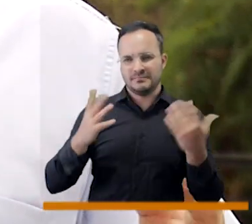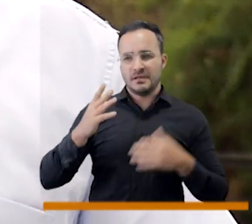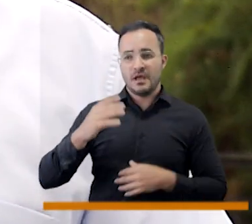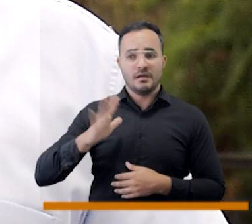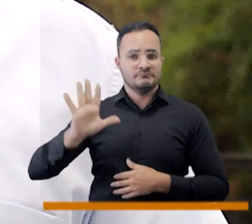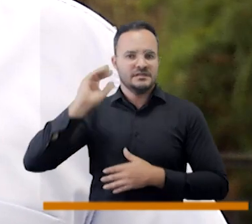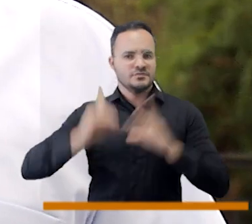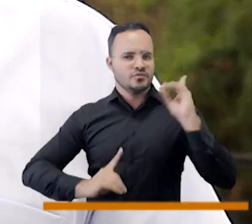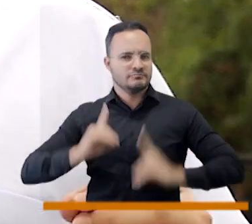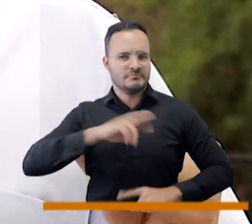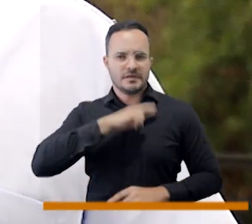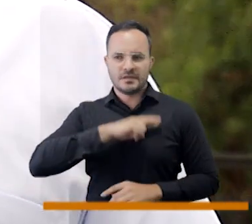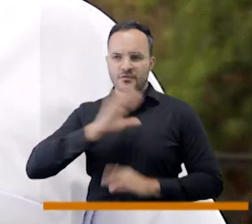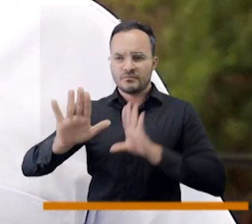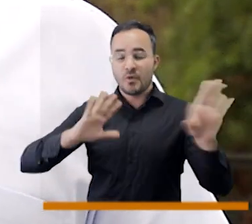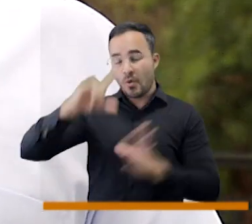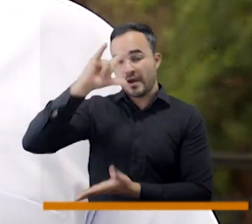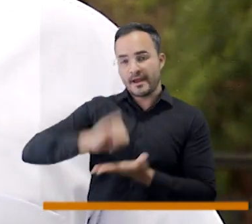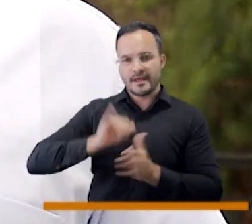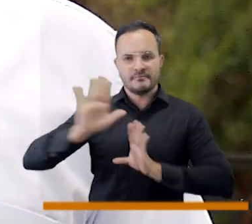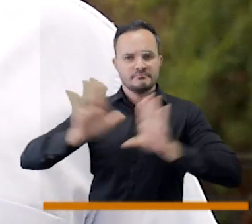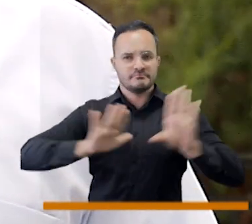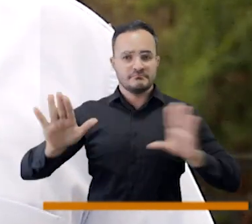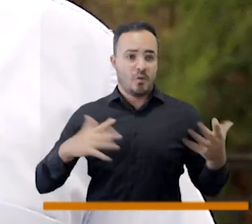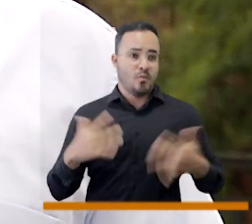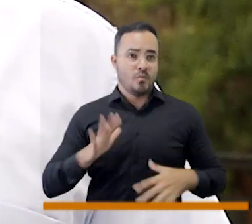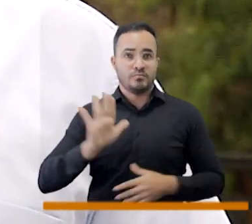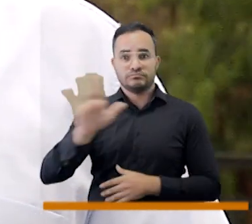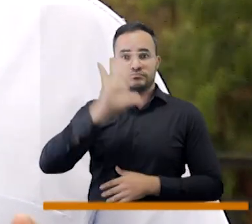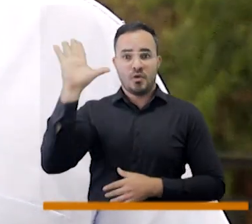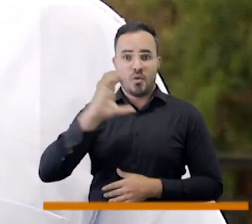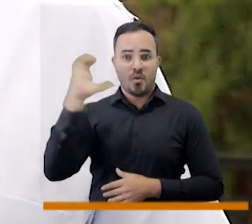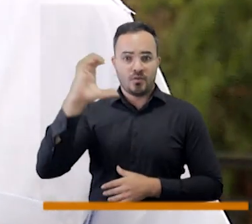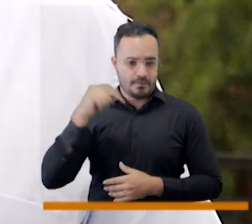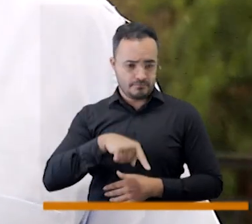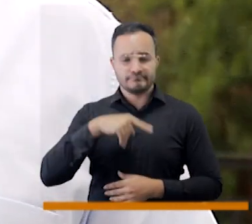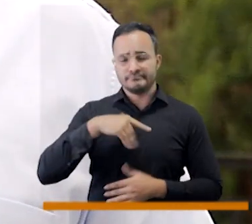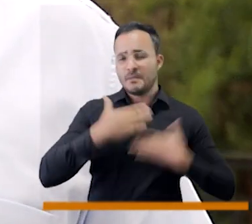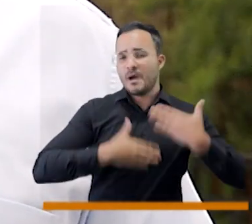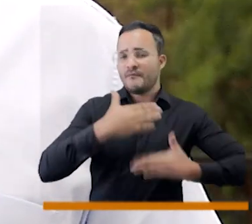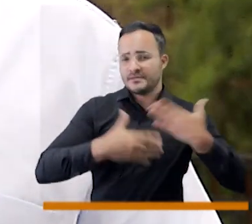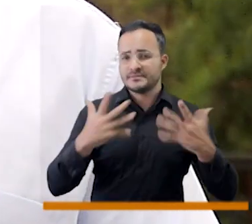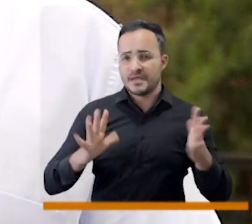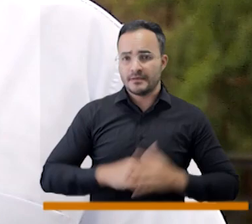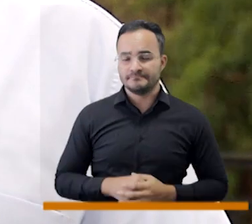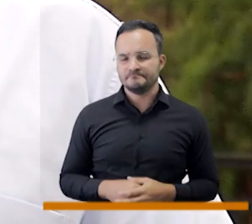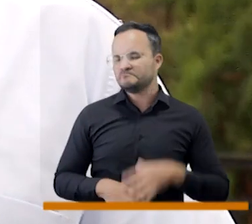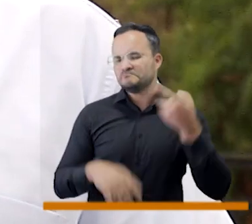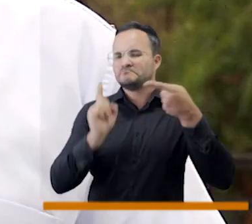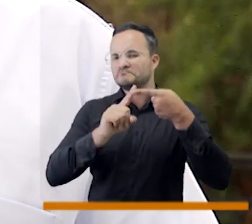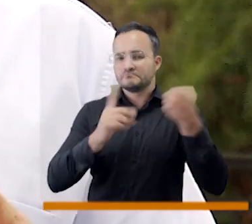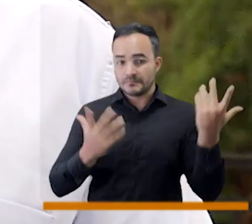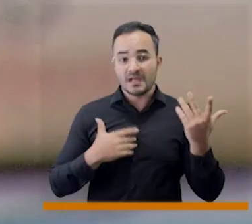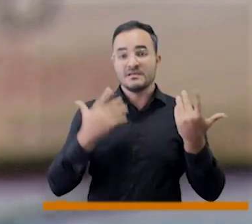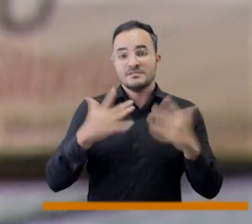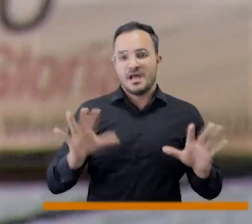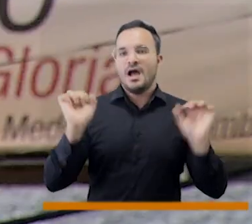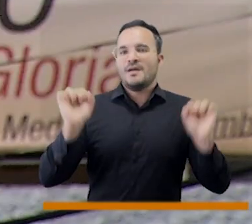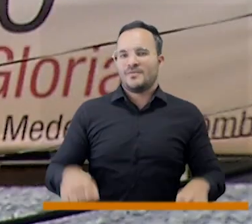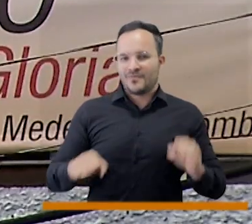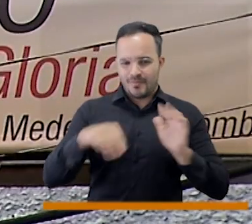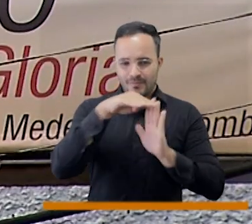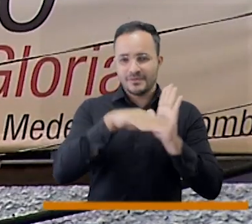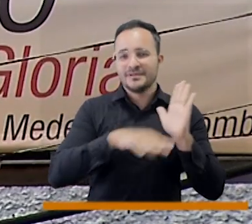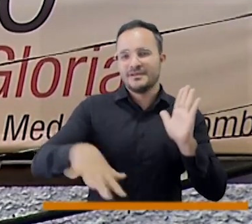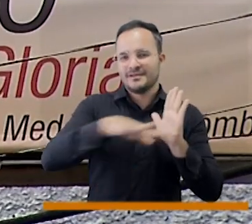religiosas y las iglesias que tienen asiento en el territorio nacional. Formas de haber avanzado: poder constituir una política